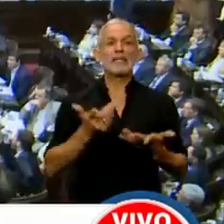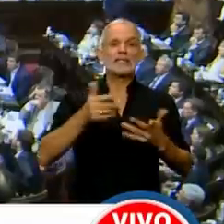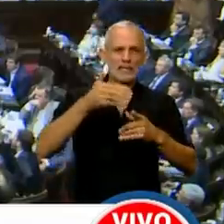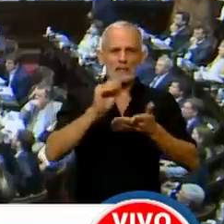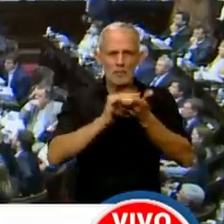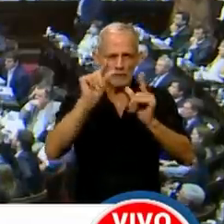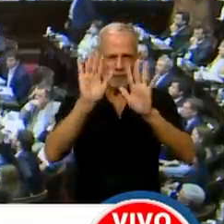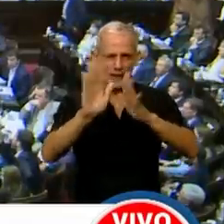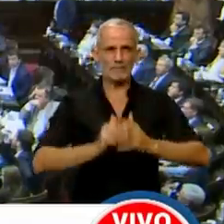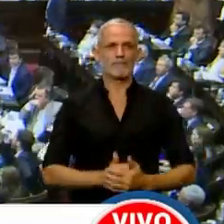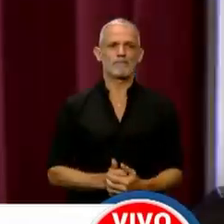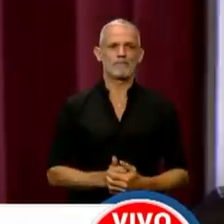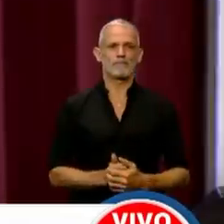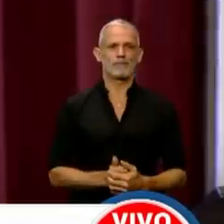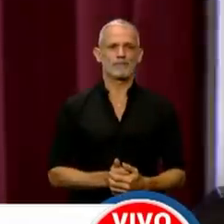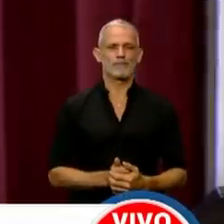Diputado, un segundo.